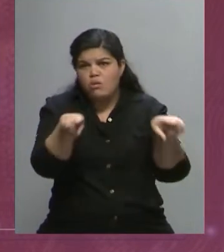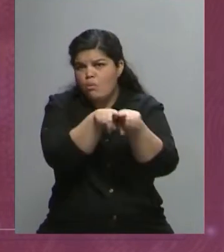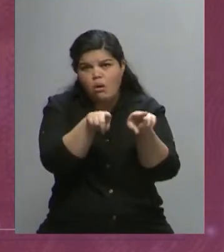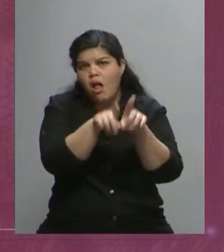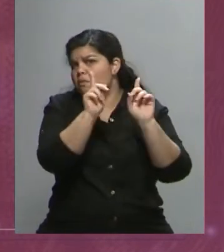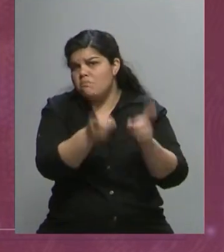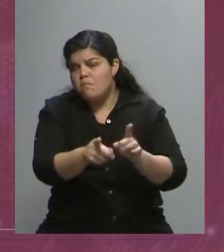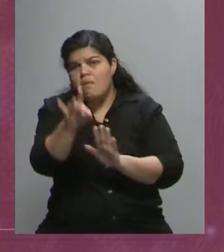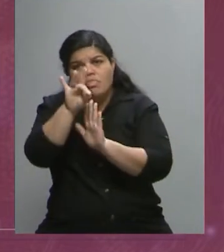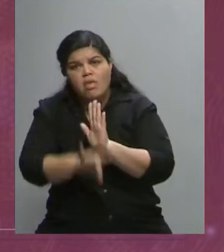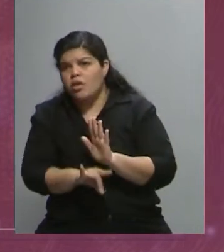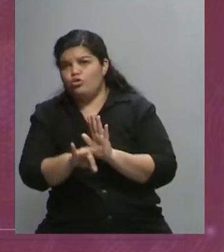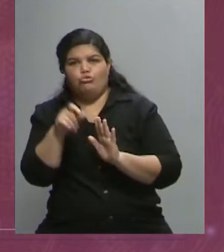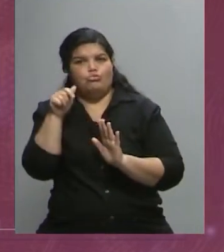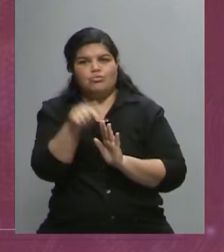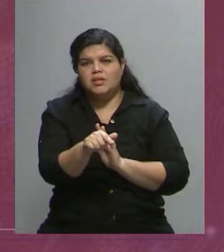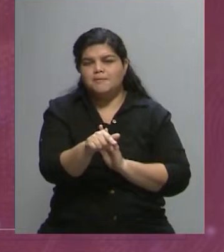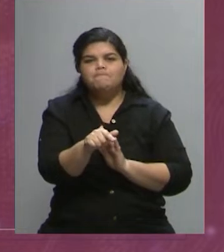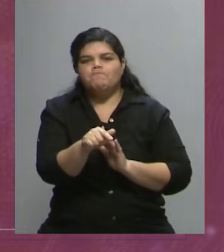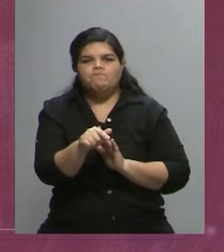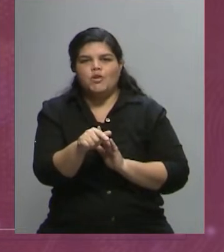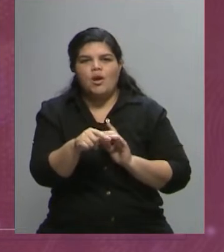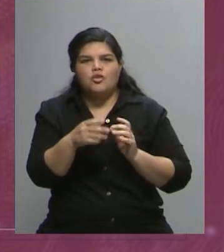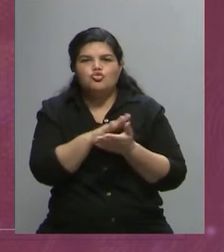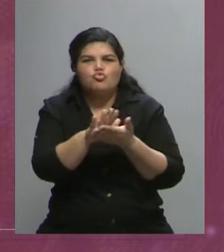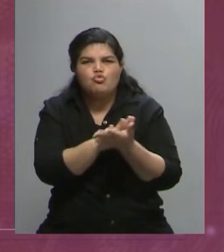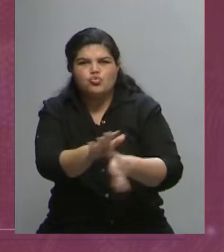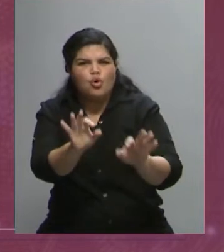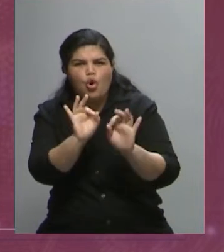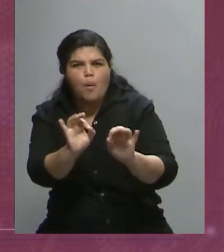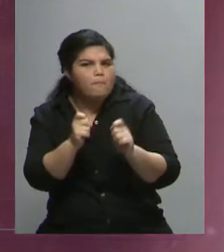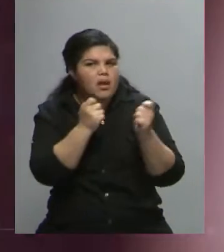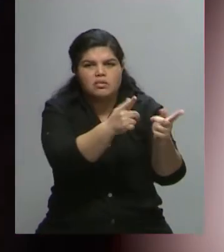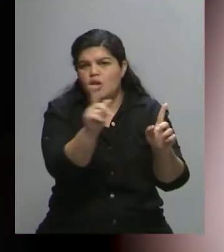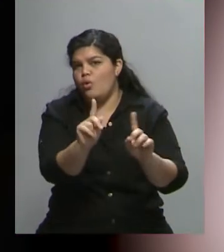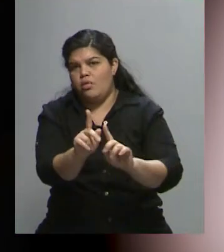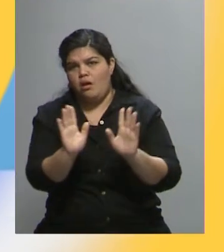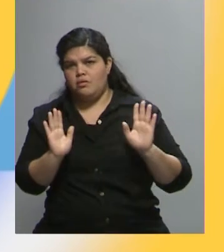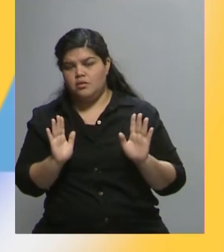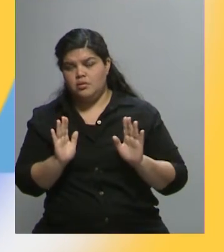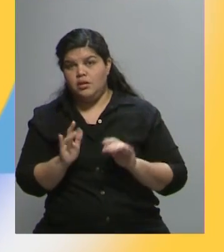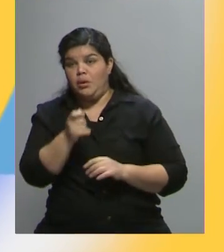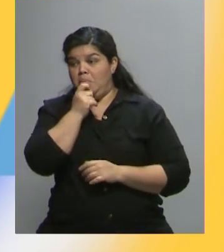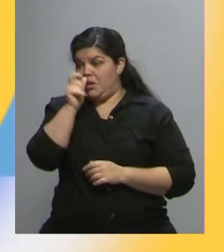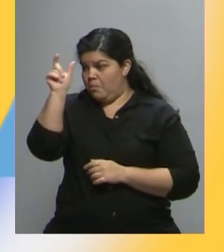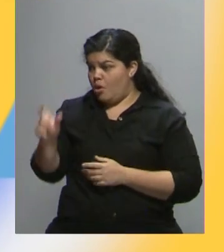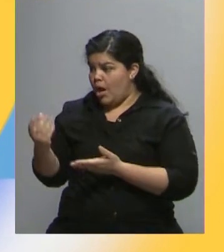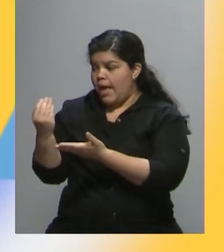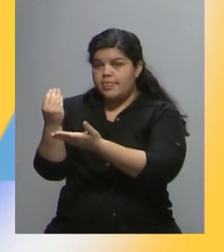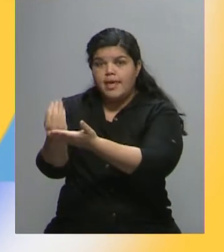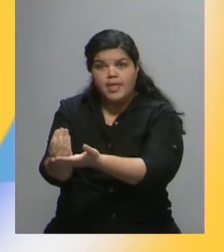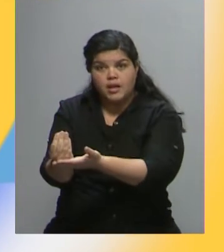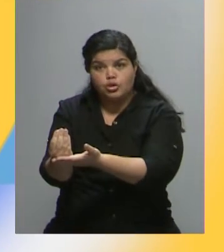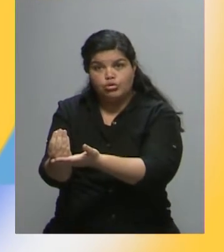son estratégicas. Claro. ¿Está bien? ¿Qué quiero decir con esto? Lo que haga un candidato no es independiente de lo que su